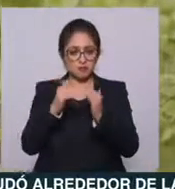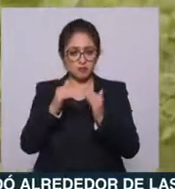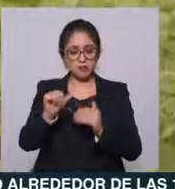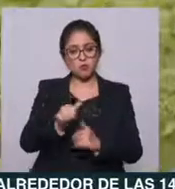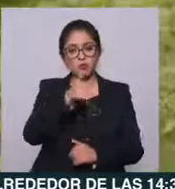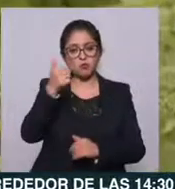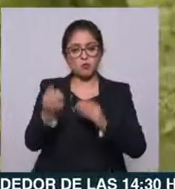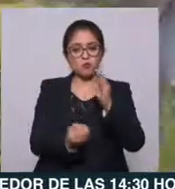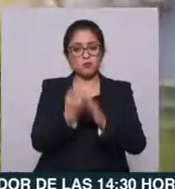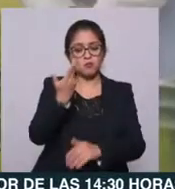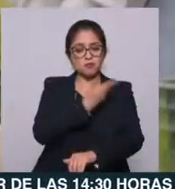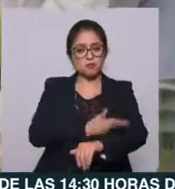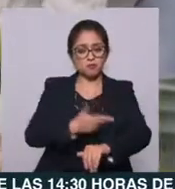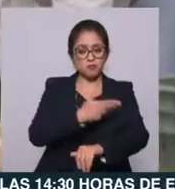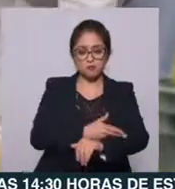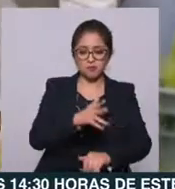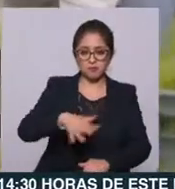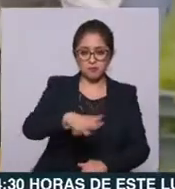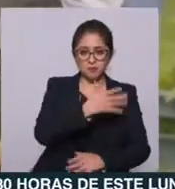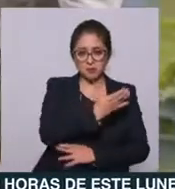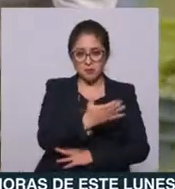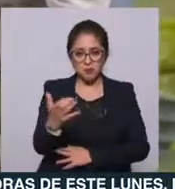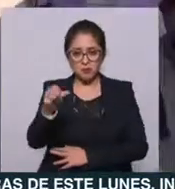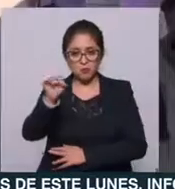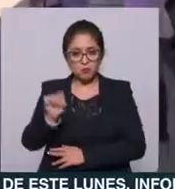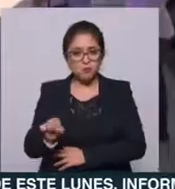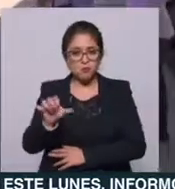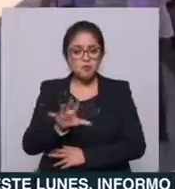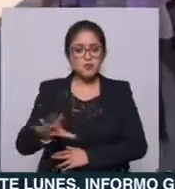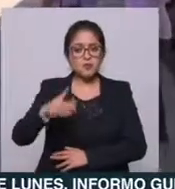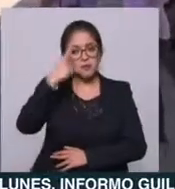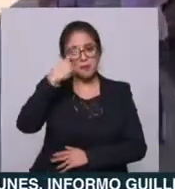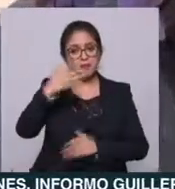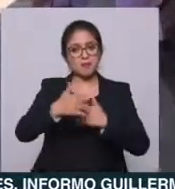de financiamiento al campo en la región sur-sureste del país para impulsar